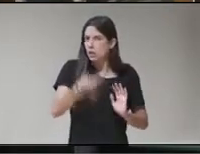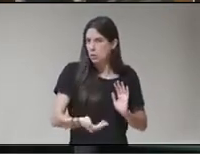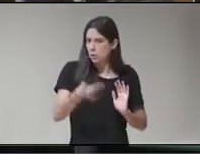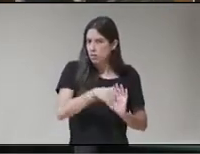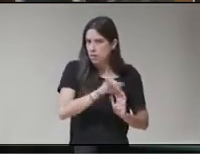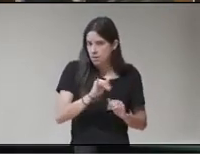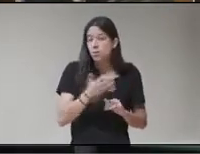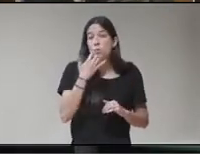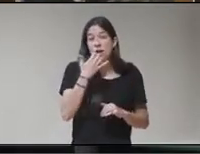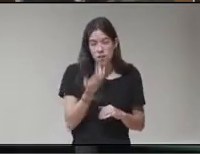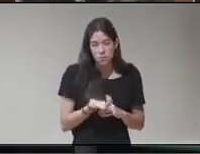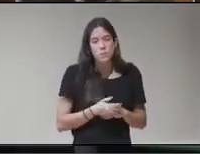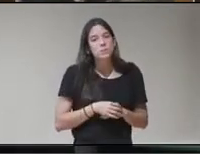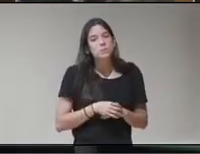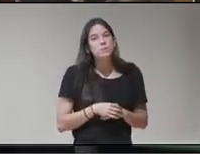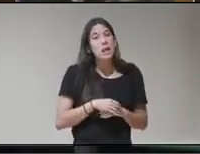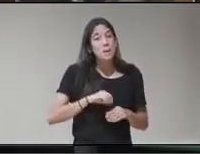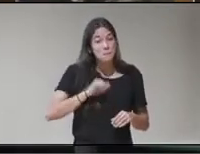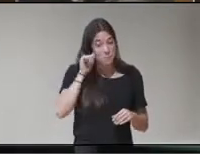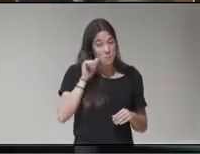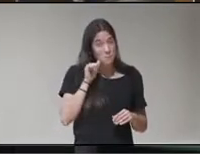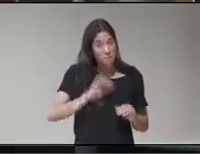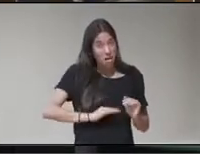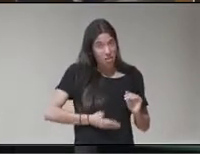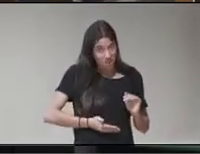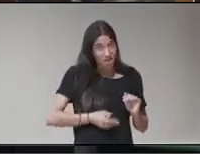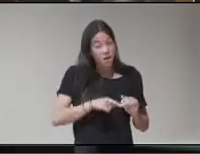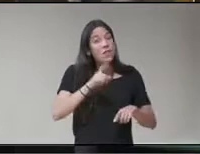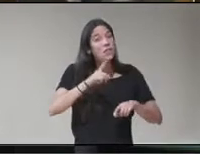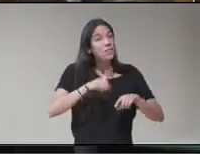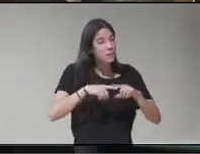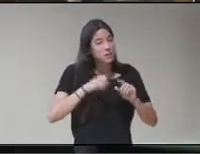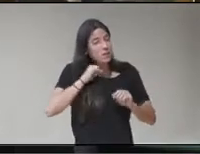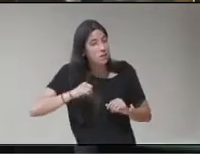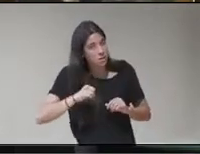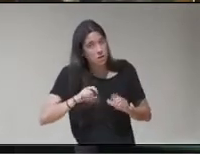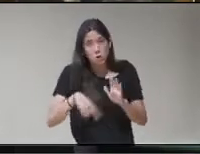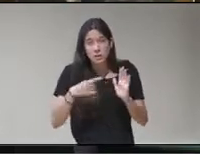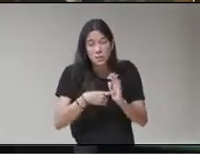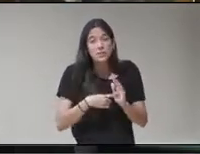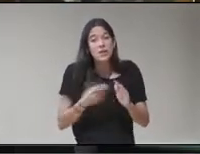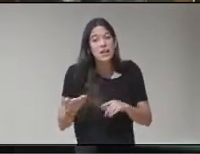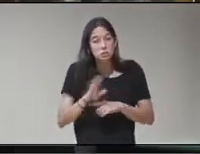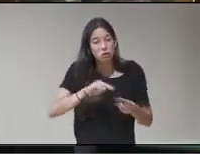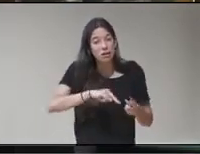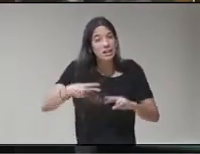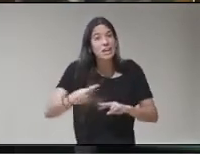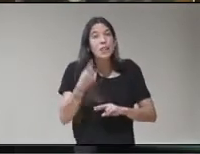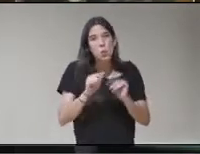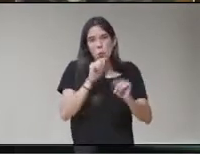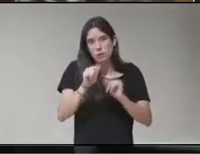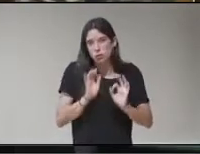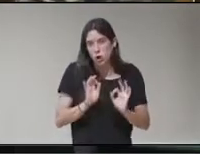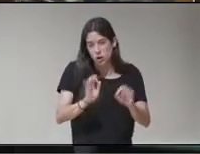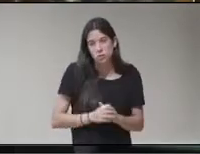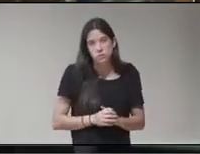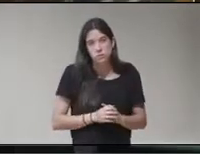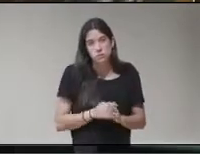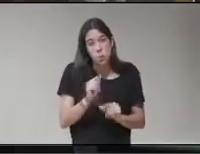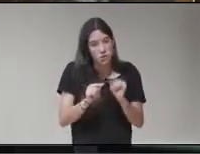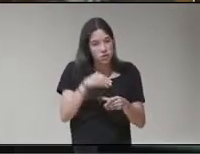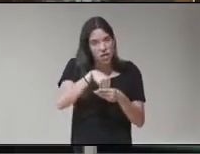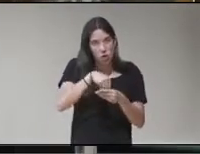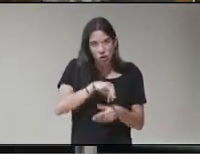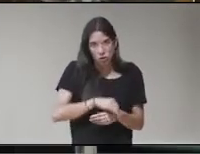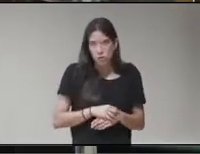ejemplo, la placenta depende absolutamente de la expresión génica de uno de estos virus endógenos. Pues